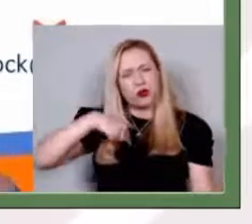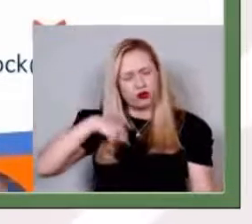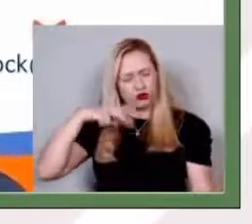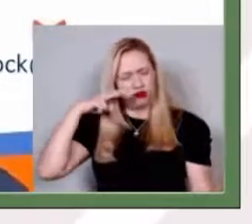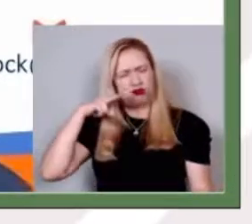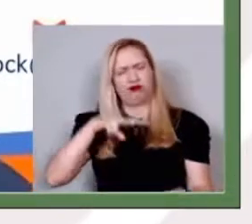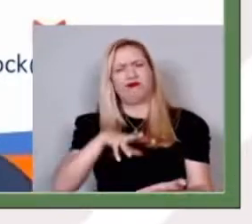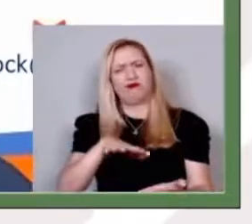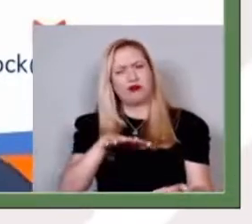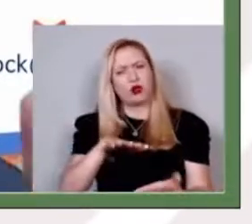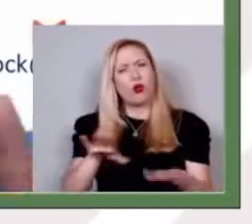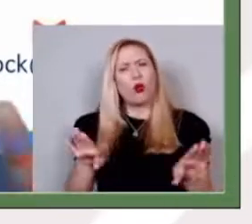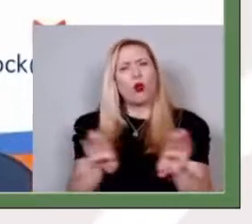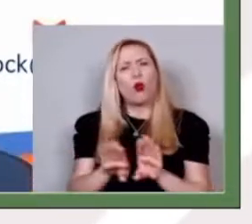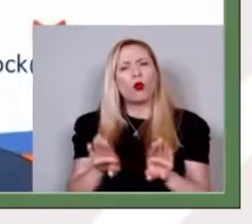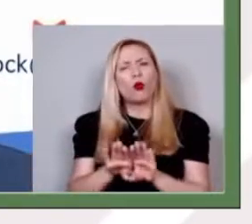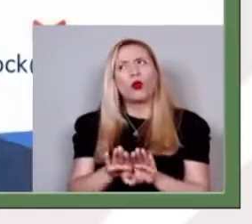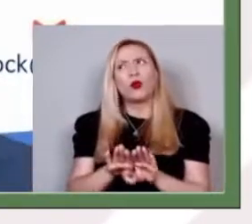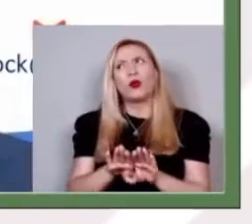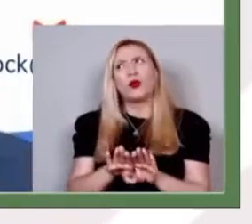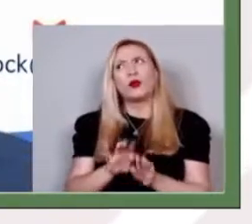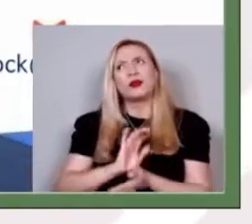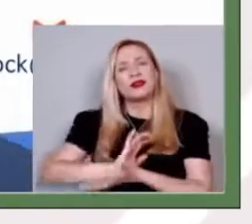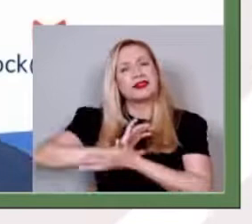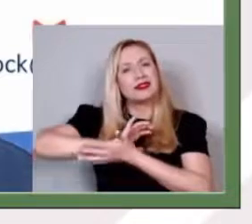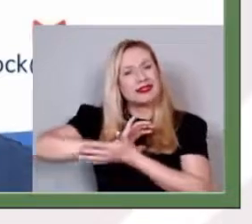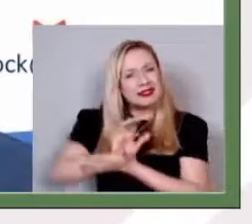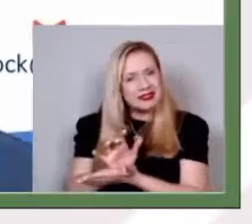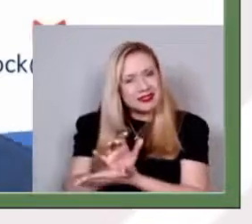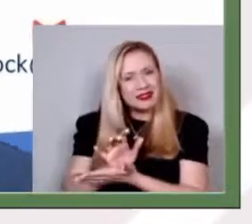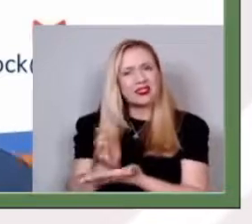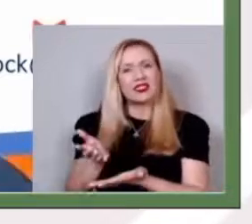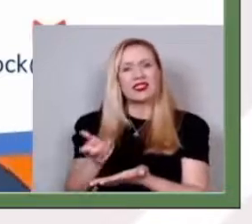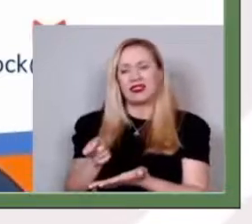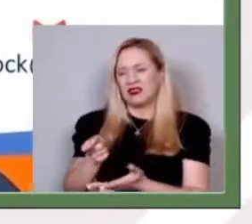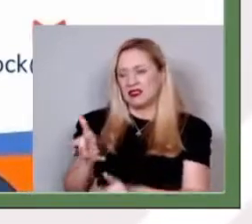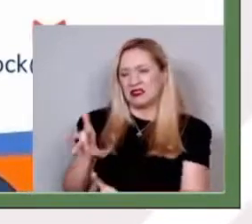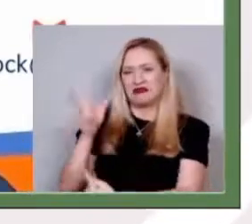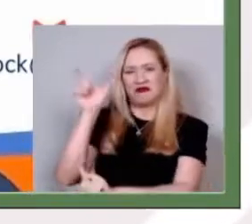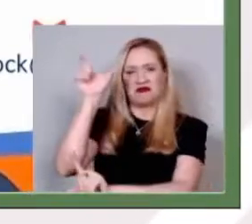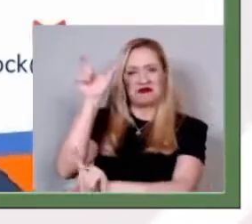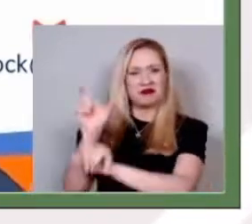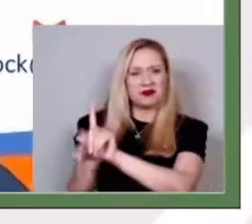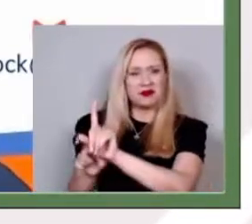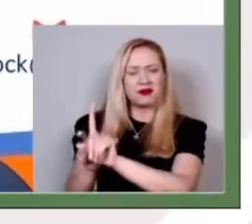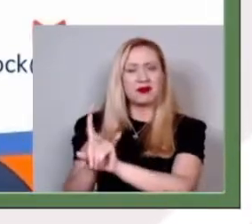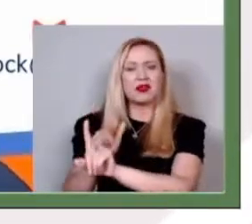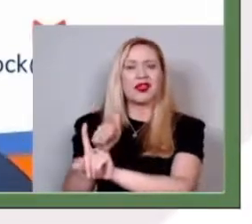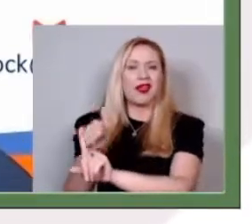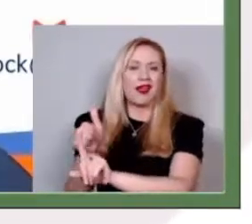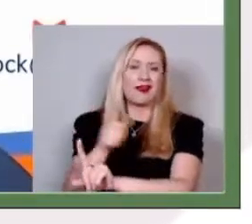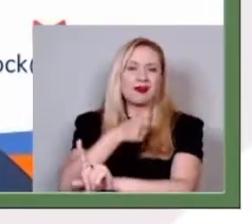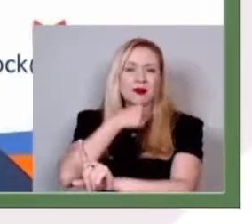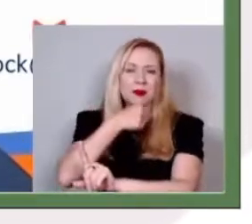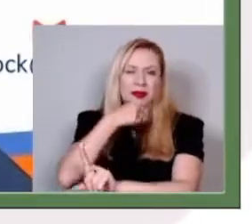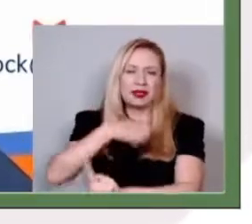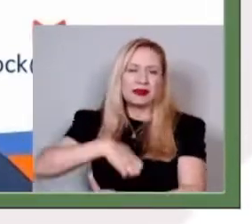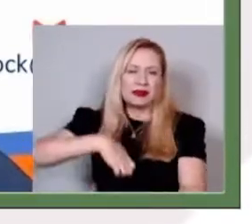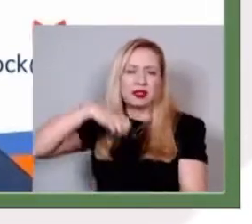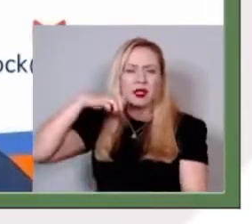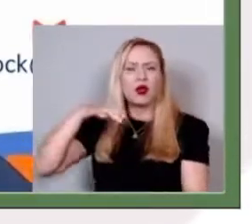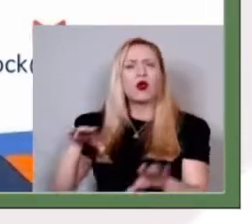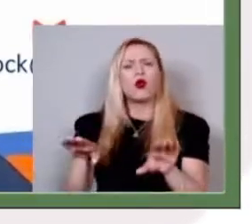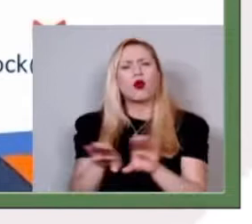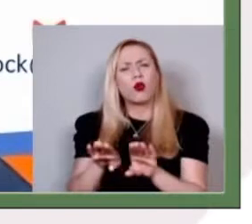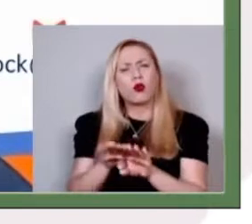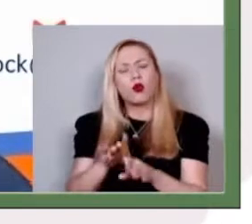ejemplo, cómo en esta parte de discriminación, estereotipos y prejuicios hacia la vejez y el envejecimiento, como en la encuesta